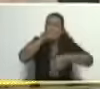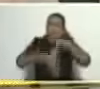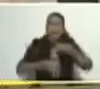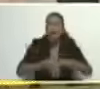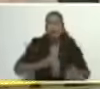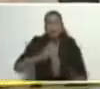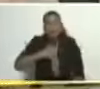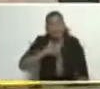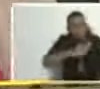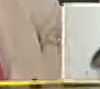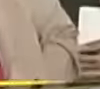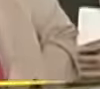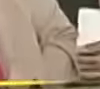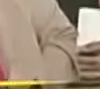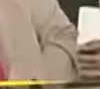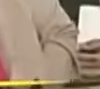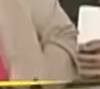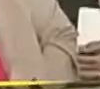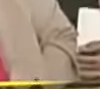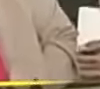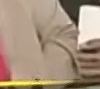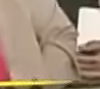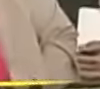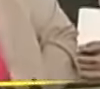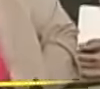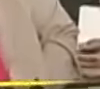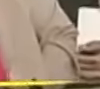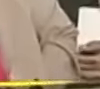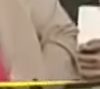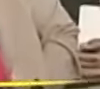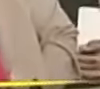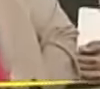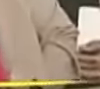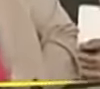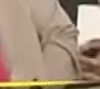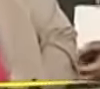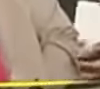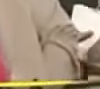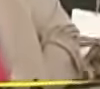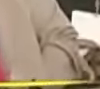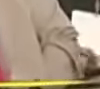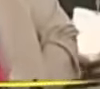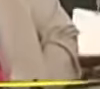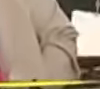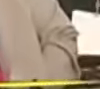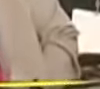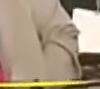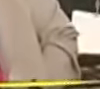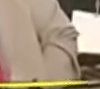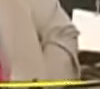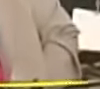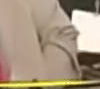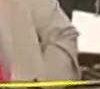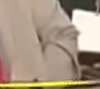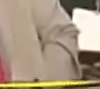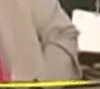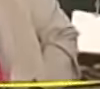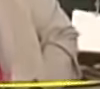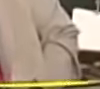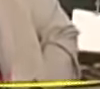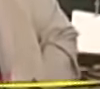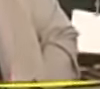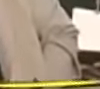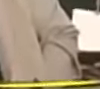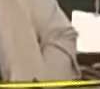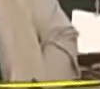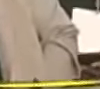quiero una vez más solicitar específicamente que los países del ALBA, ya sea por